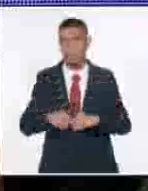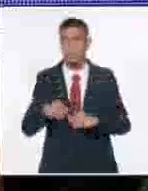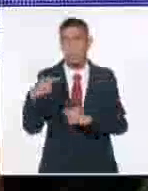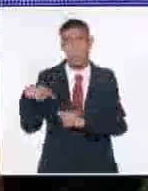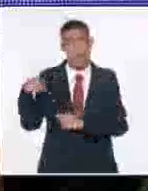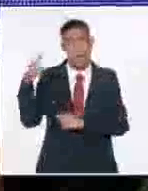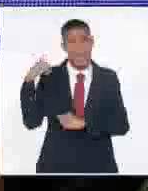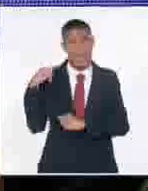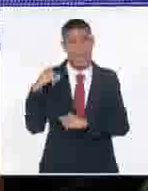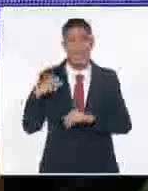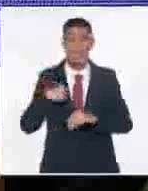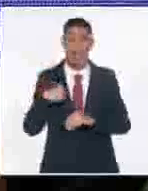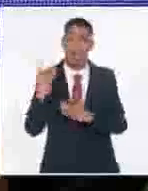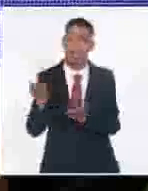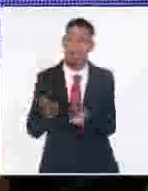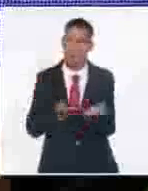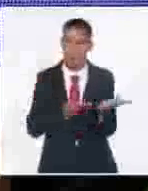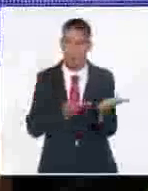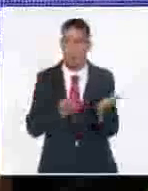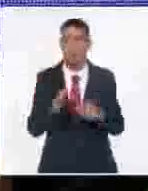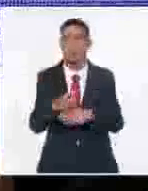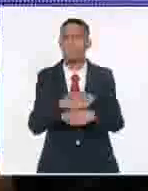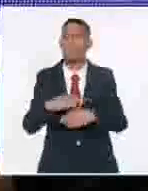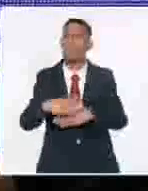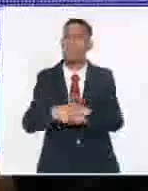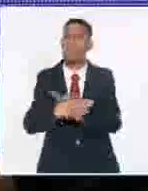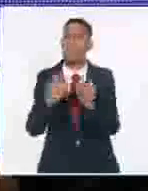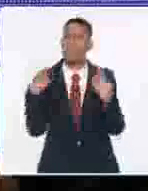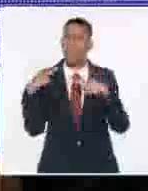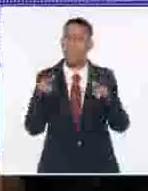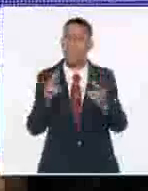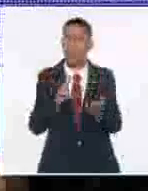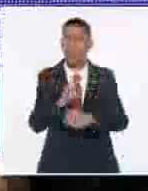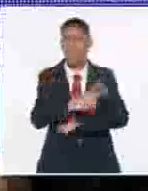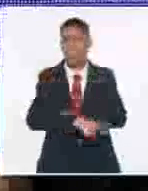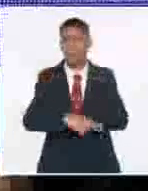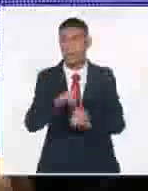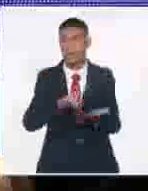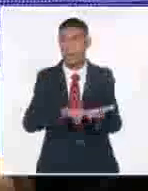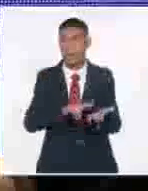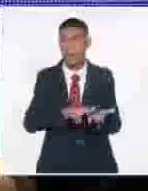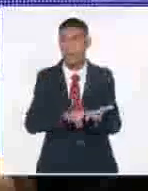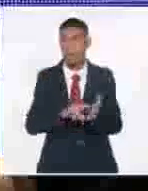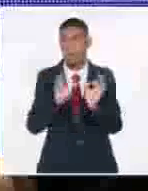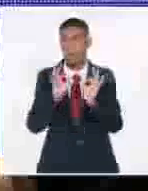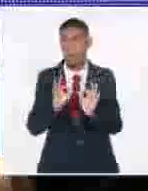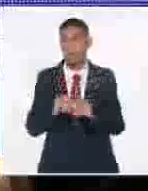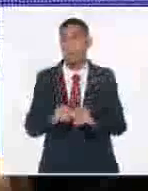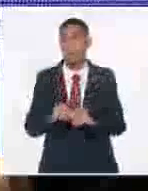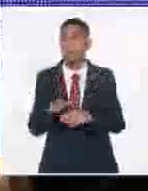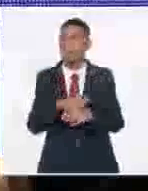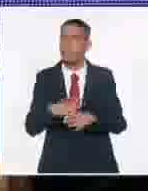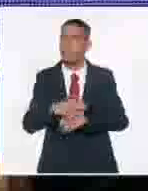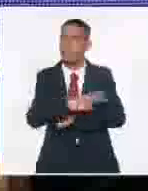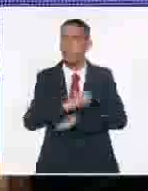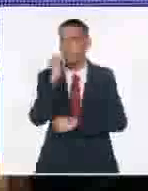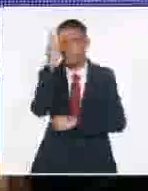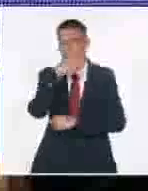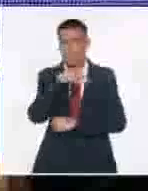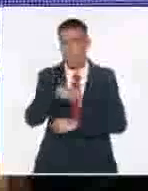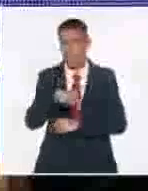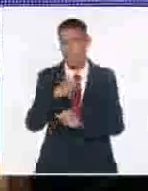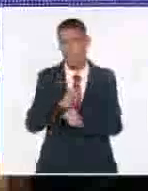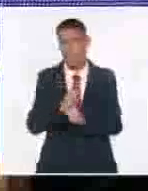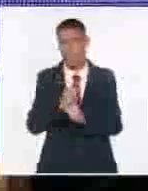a los embajadores de los países miembros de la Liga de Estados Árabes acreditados en Cuba,